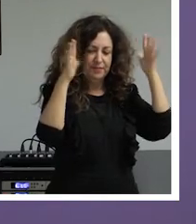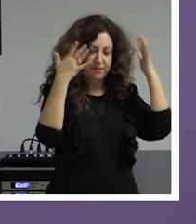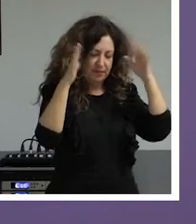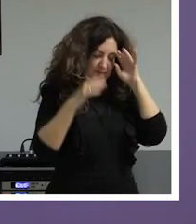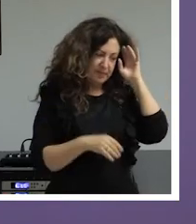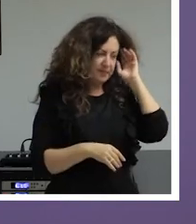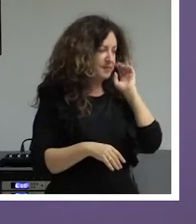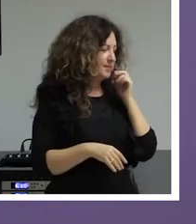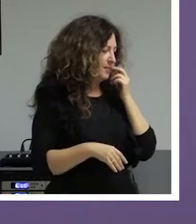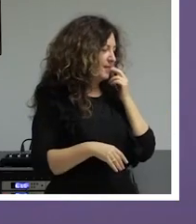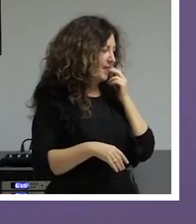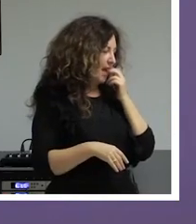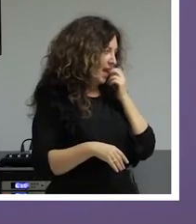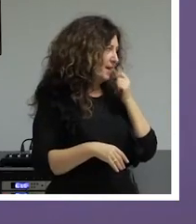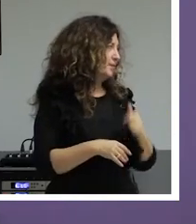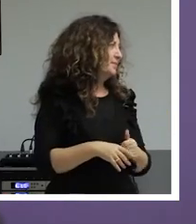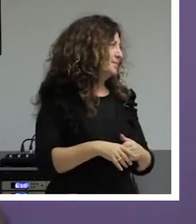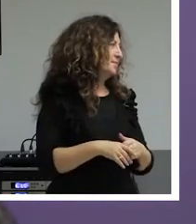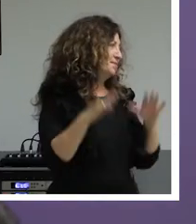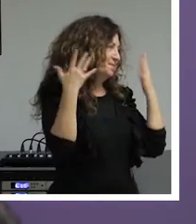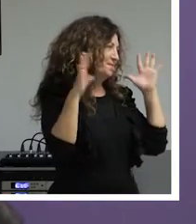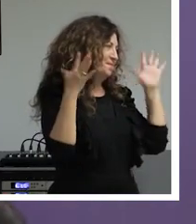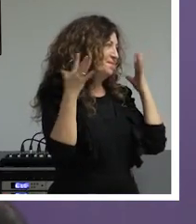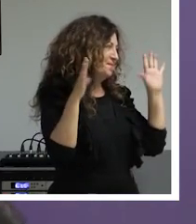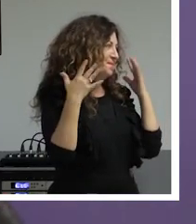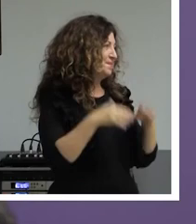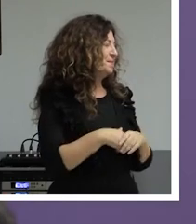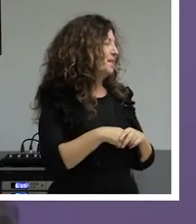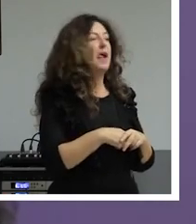crees que puedes es que no puedes Muchísimas gracias